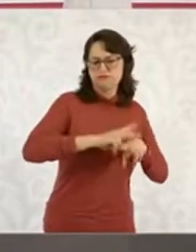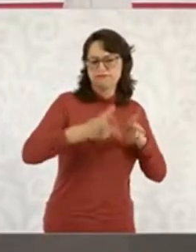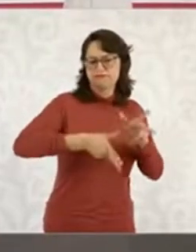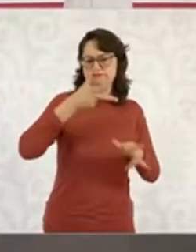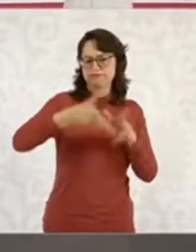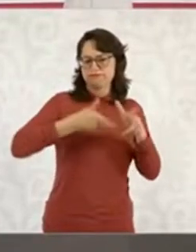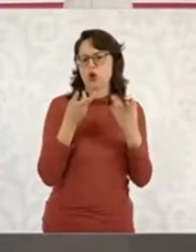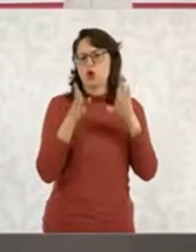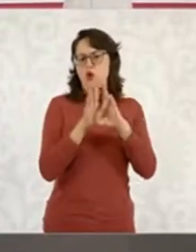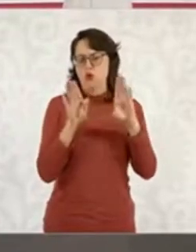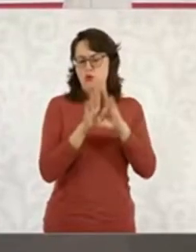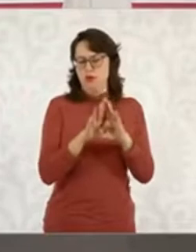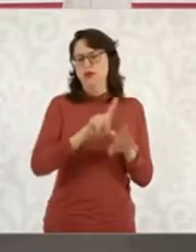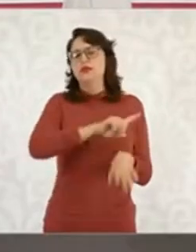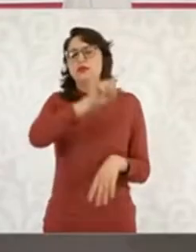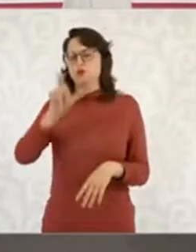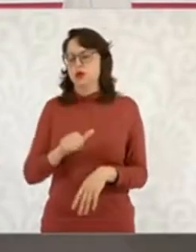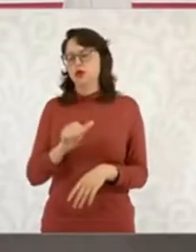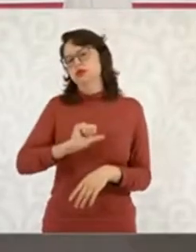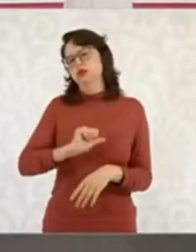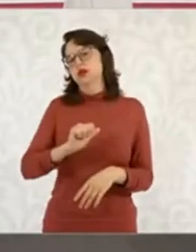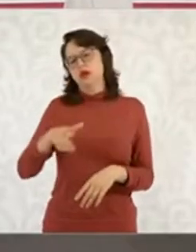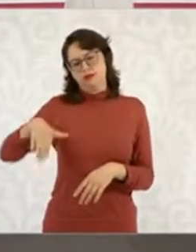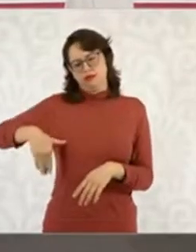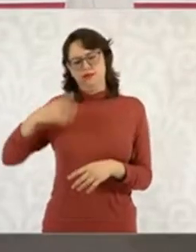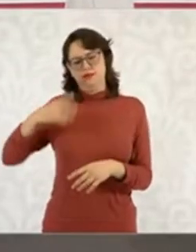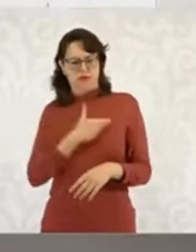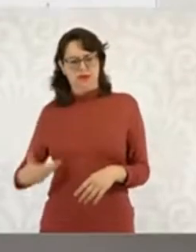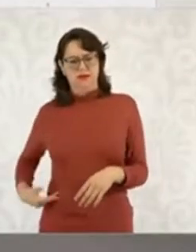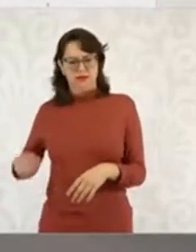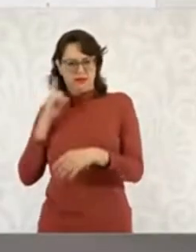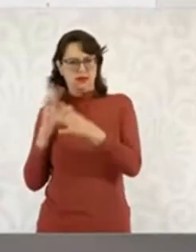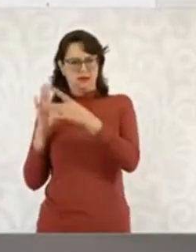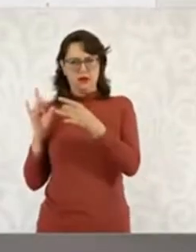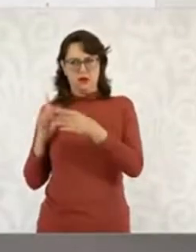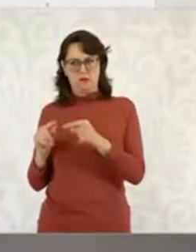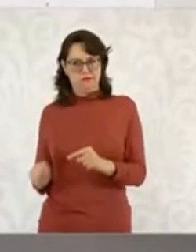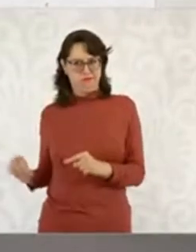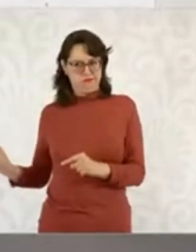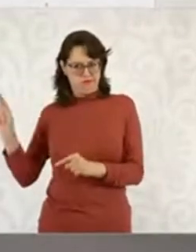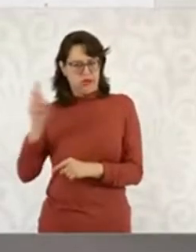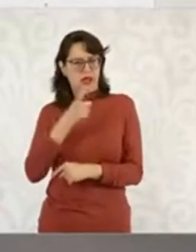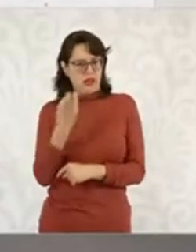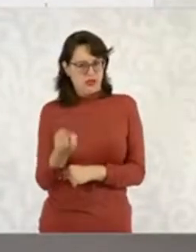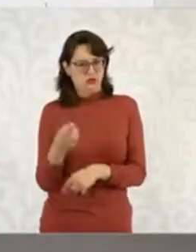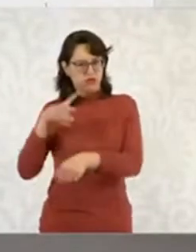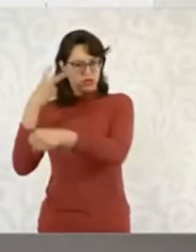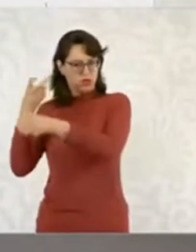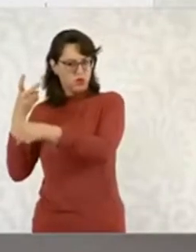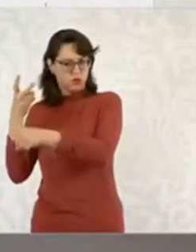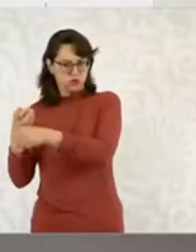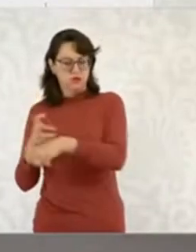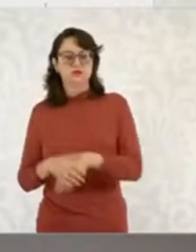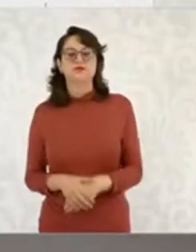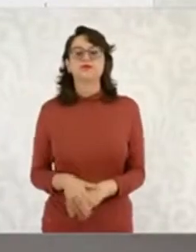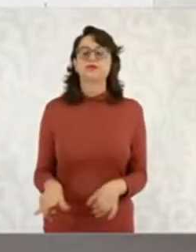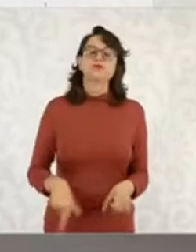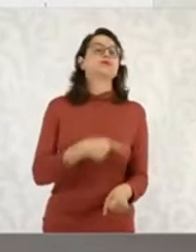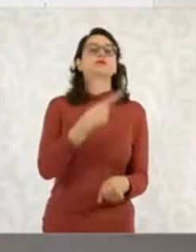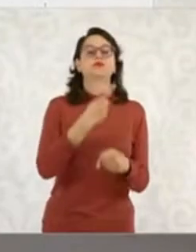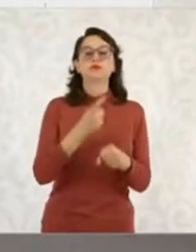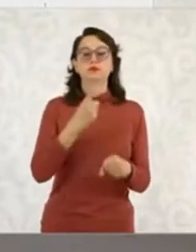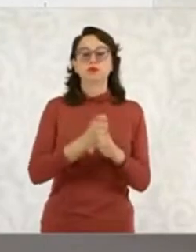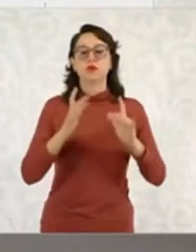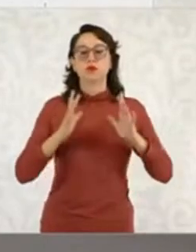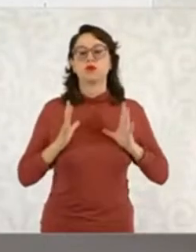presidenta. Adelante. Entonces, lo primero es que a partir de la Ley de Servicio Ferroviario se crea la Agencia de Trenes y Transporte